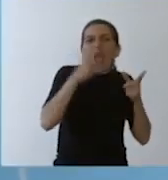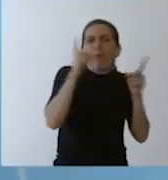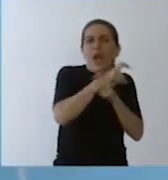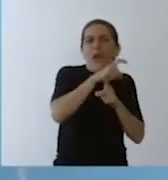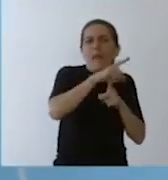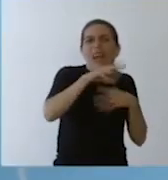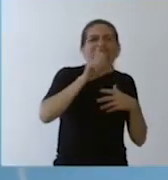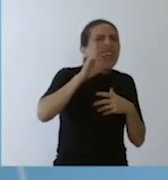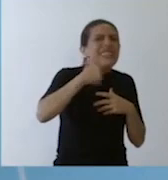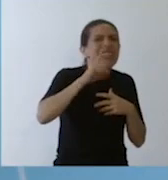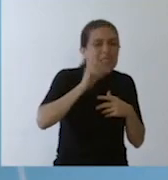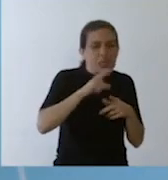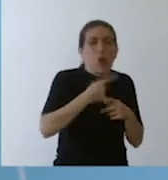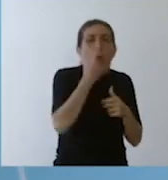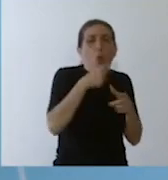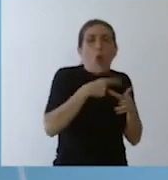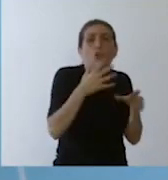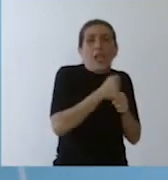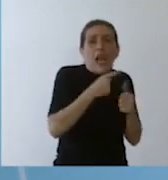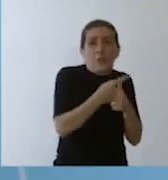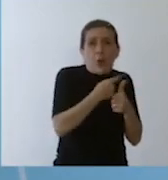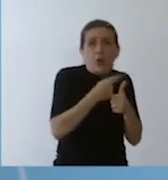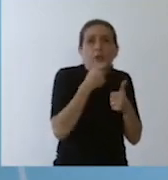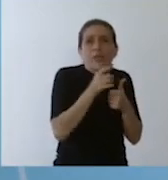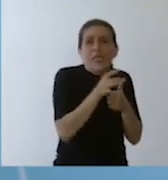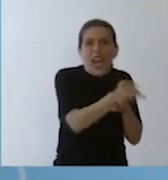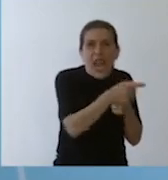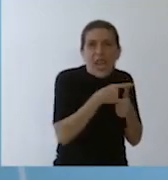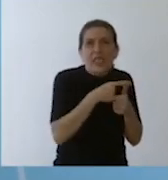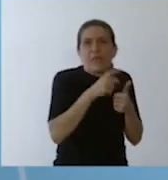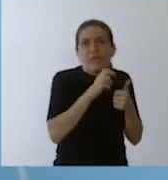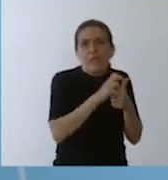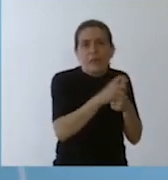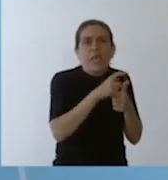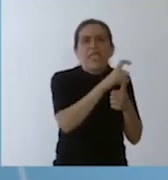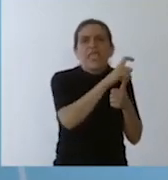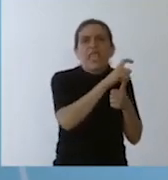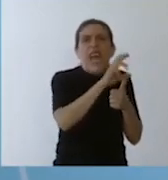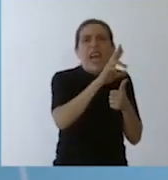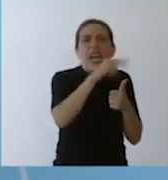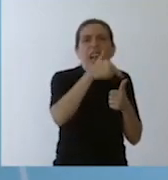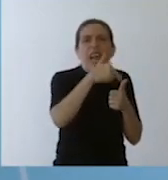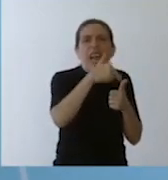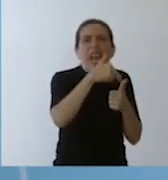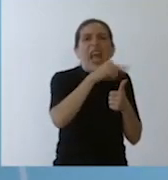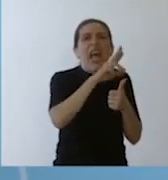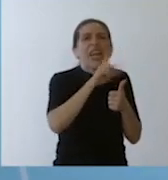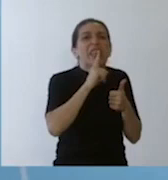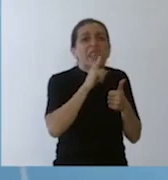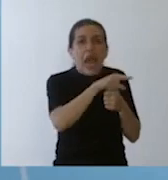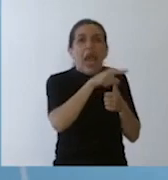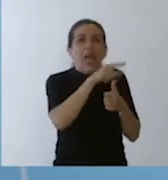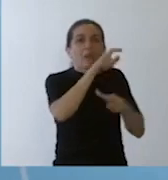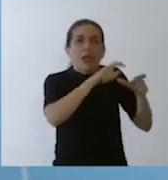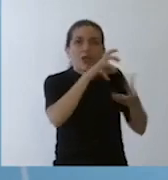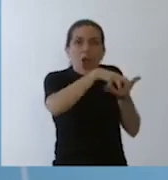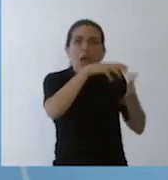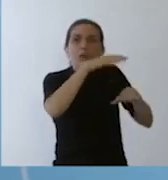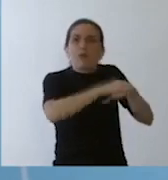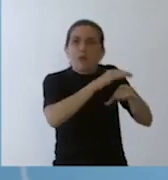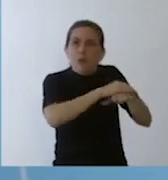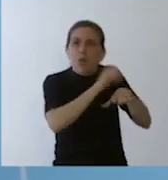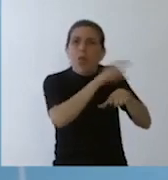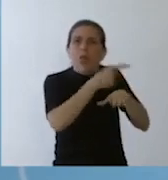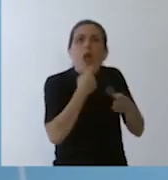de transporte. En el caso de ferrocarriles y trenes es la CNRT quien tiene la responsabilidad de fiscalización de las